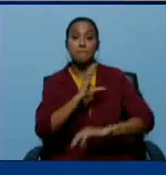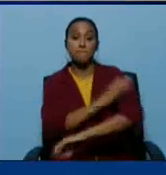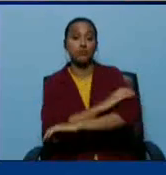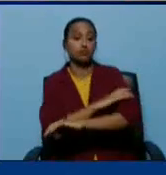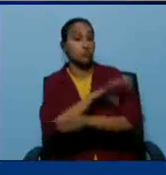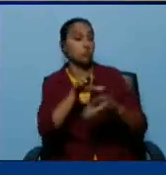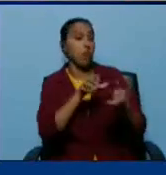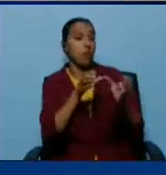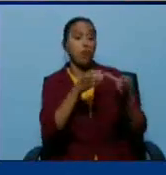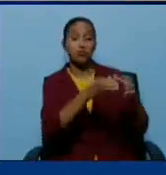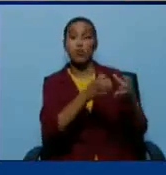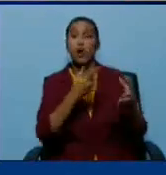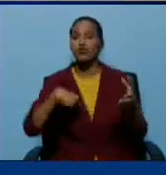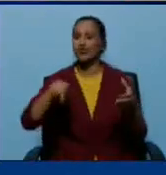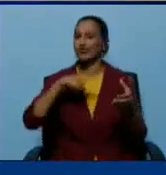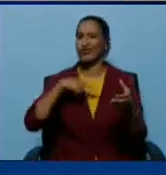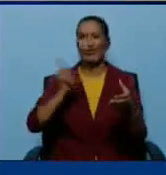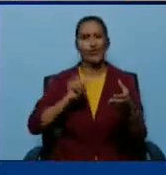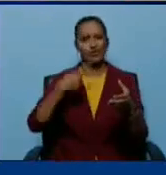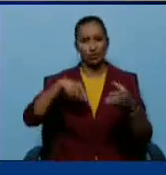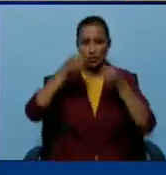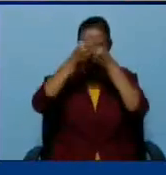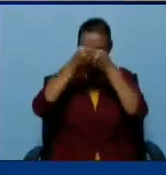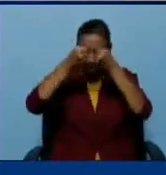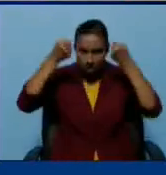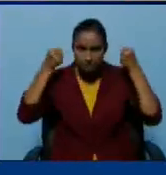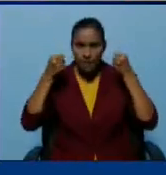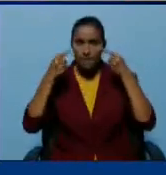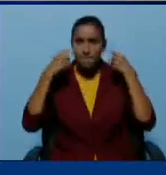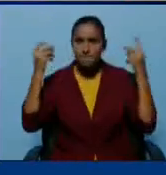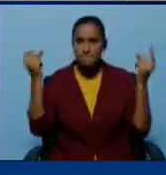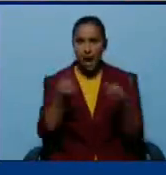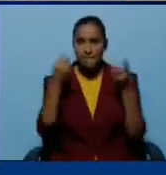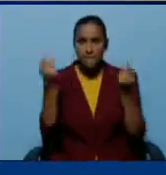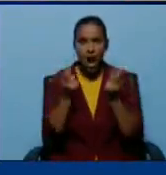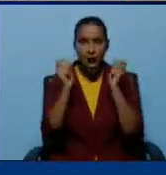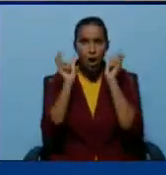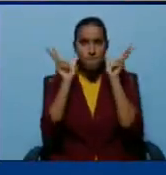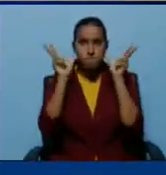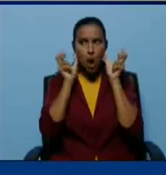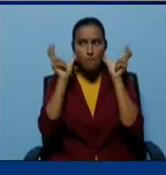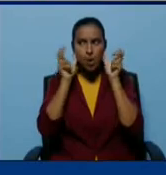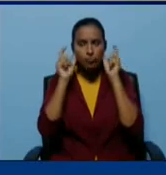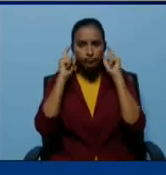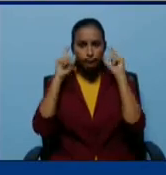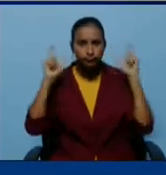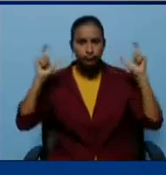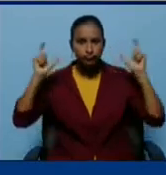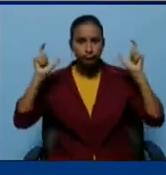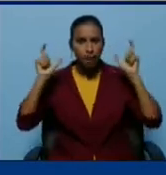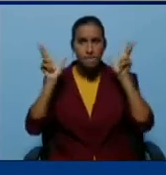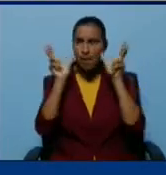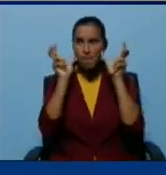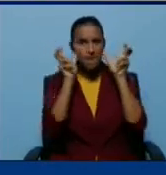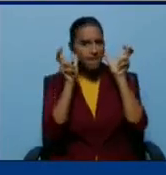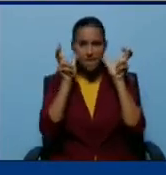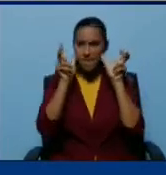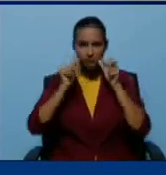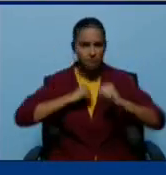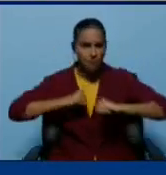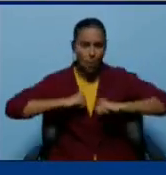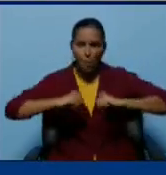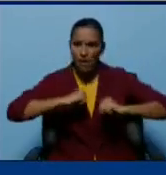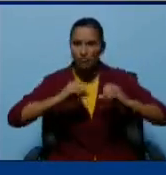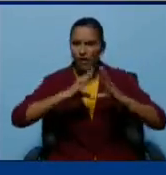a abrir los ojos cada vez más, a poner los oídos en sintonía a la palabra del pueblo y a actuar en la